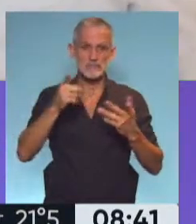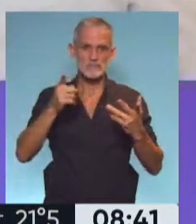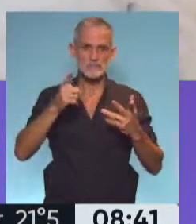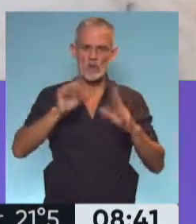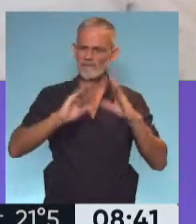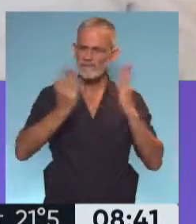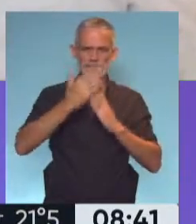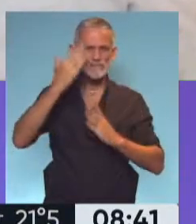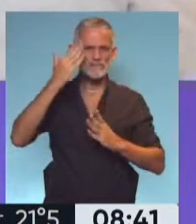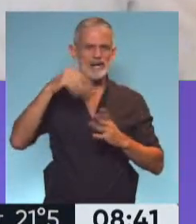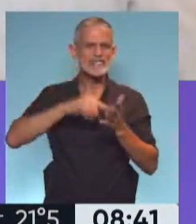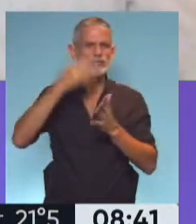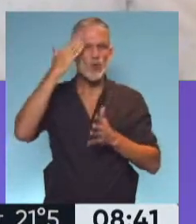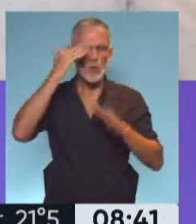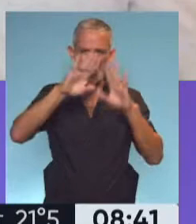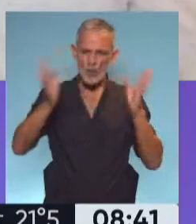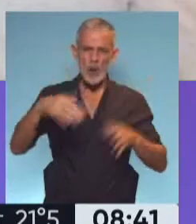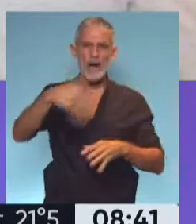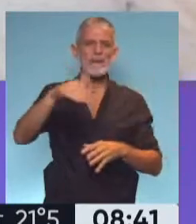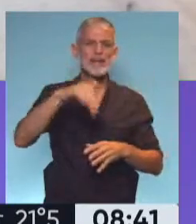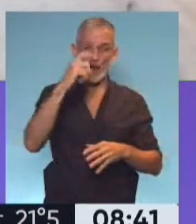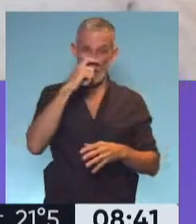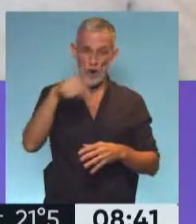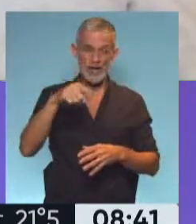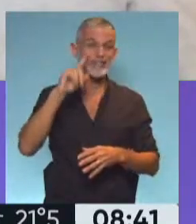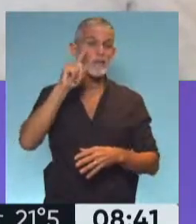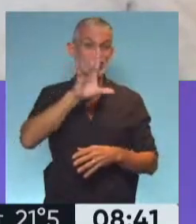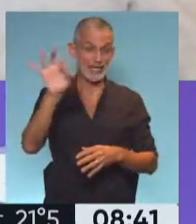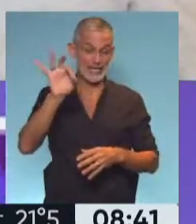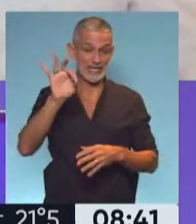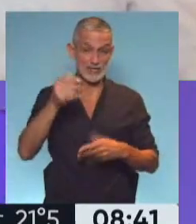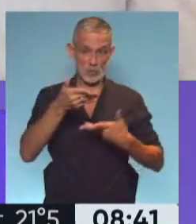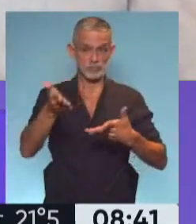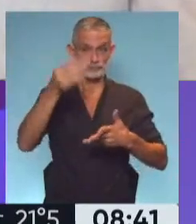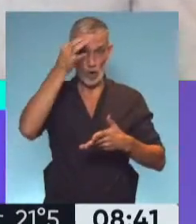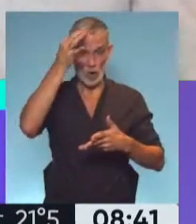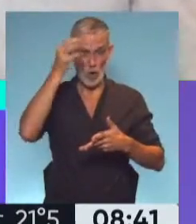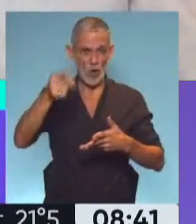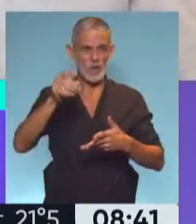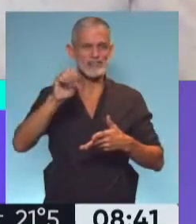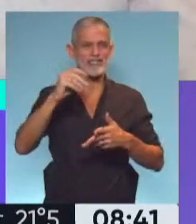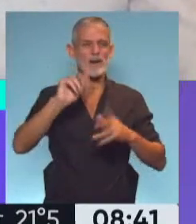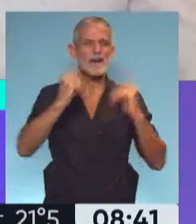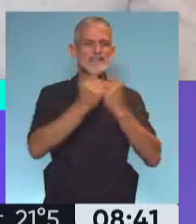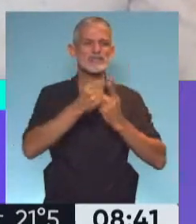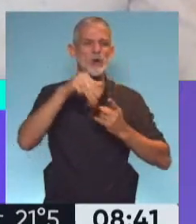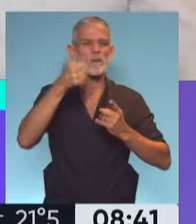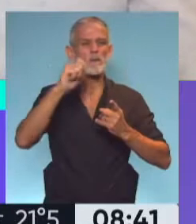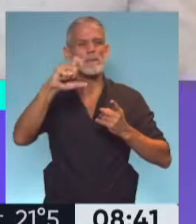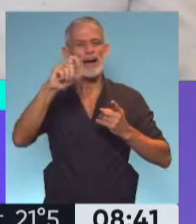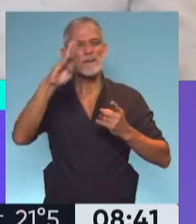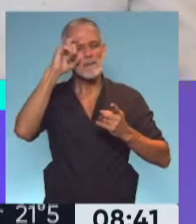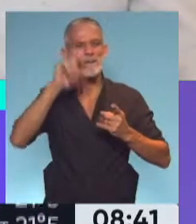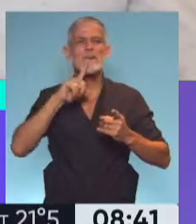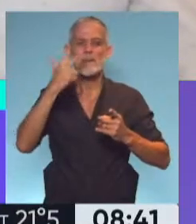bellísimo centro cultural de la Avenida Corrientes al 1500 que está presentando esta obra. Está dirigida, y es una adaptación